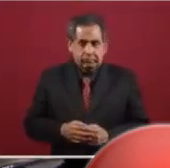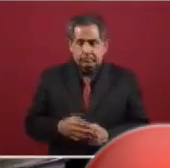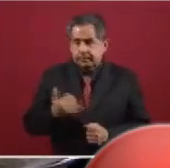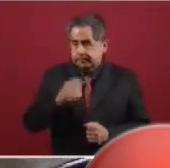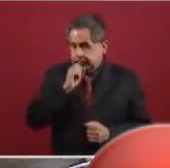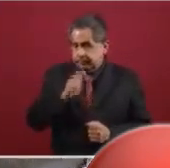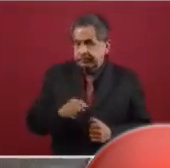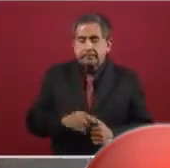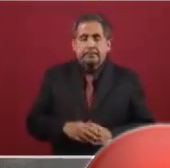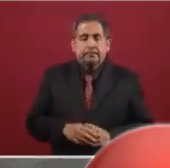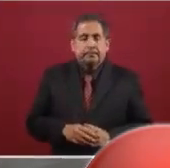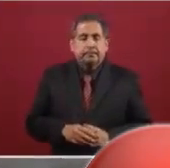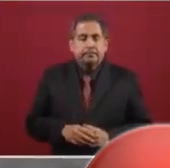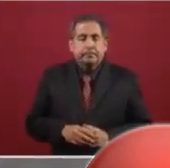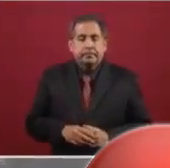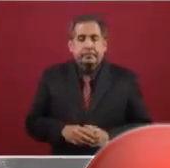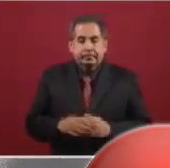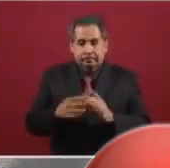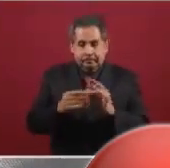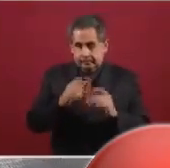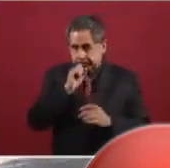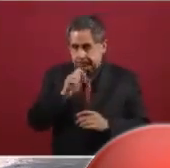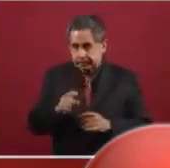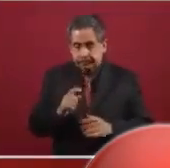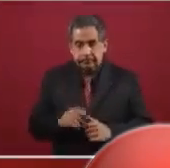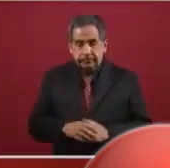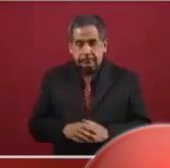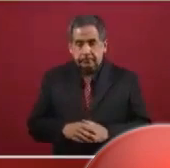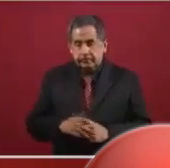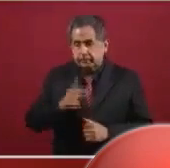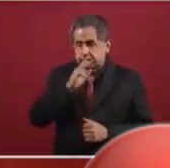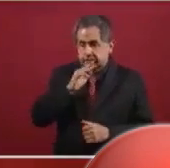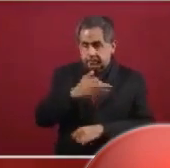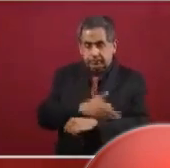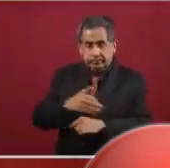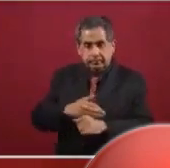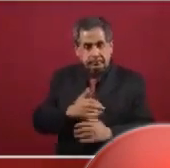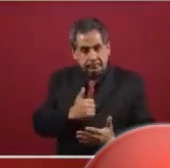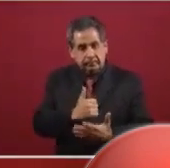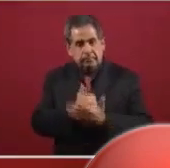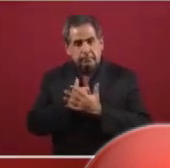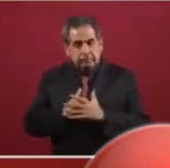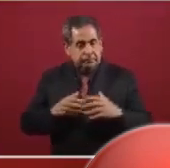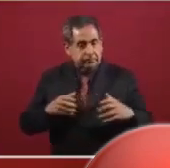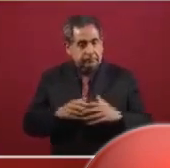y que los padres de familia nos ayuden